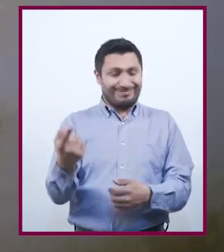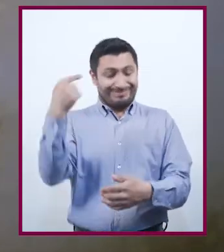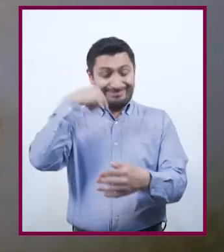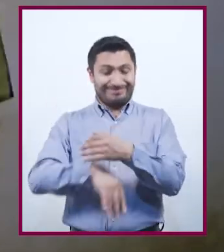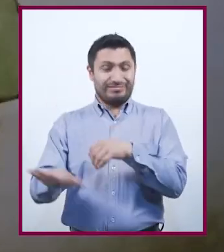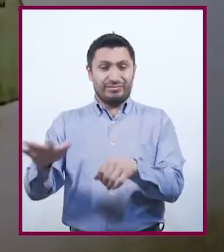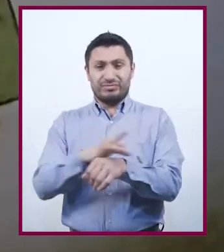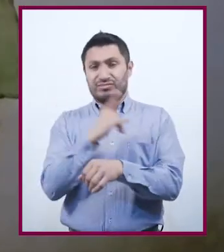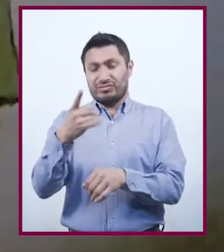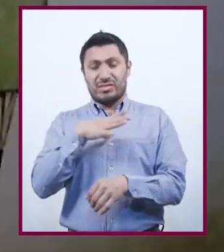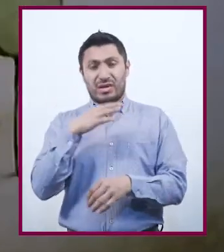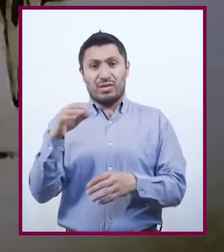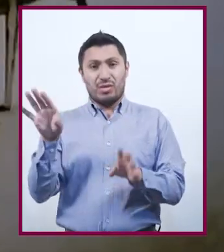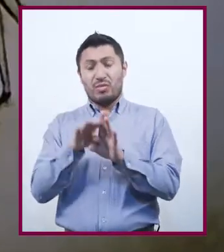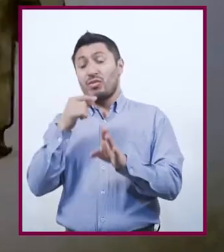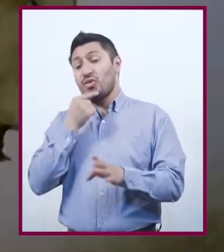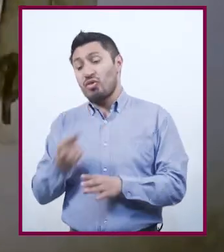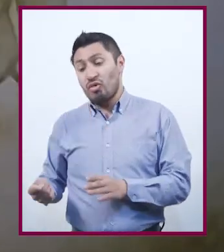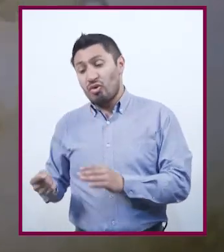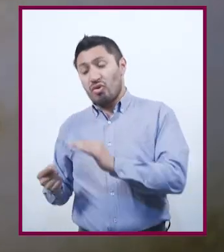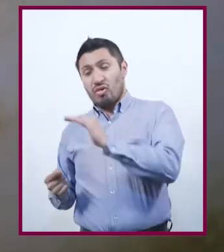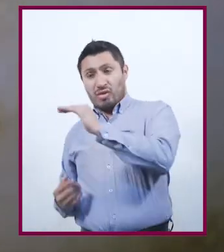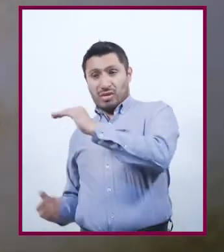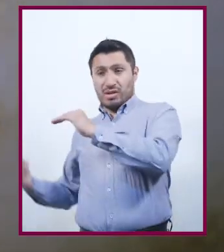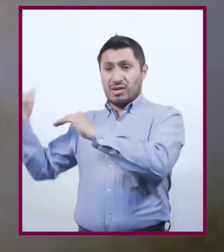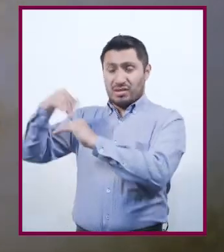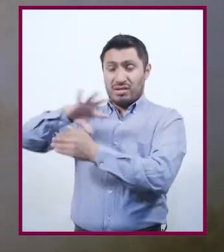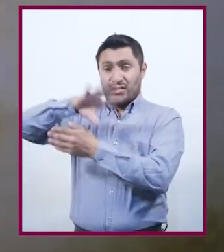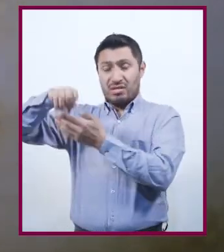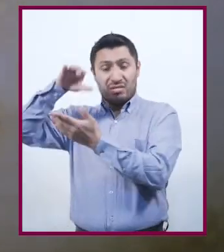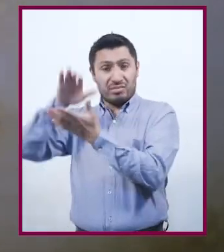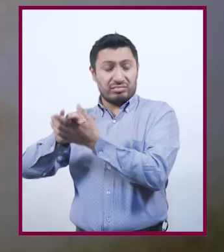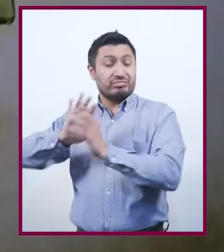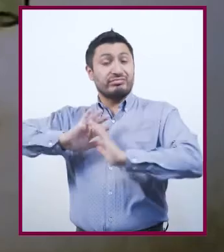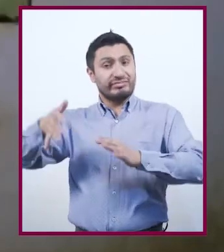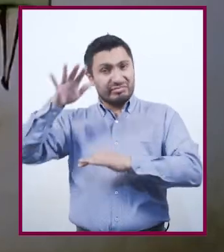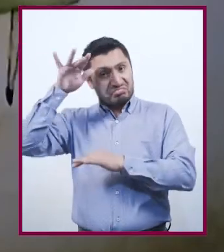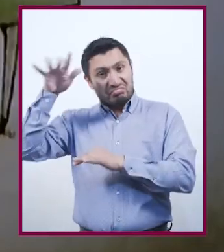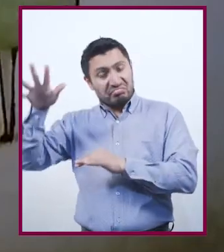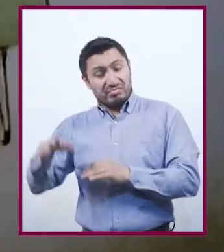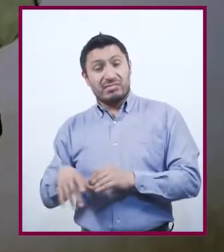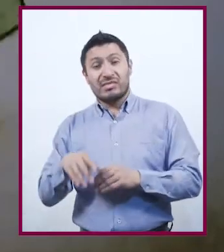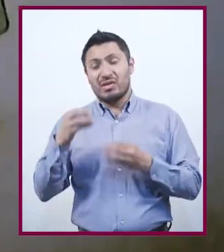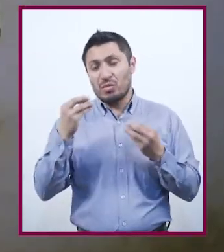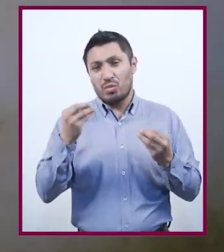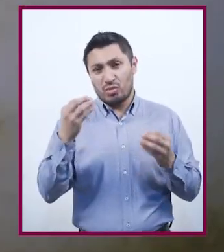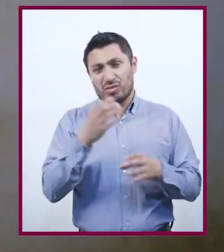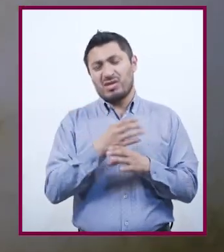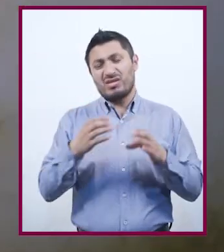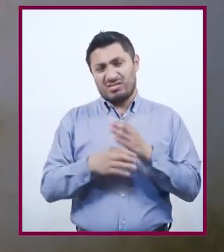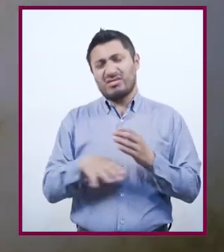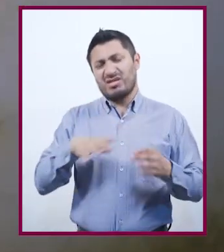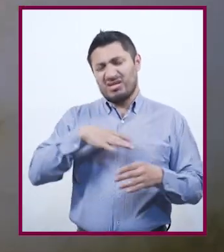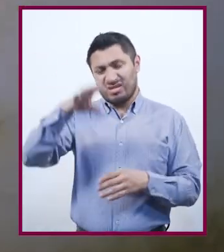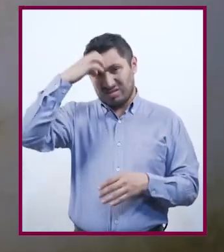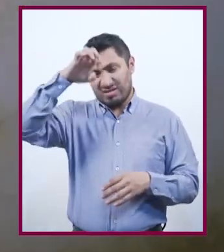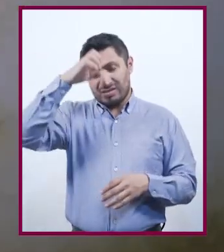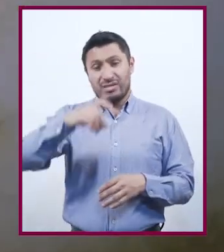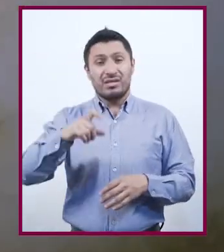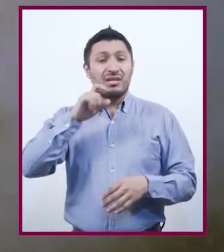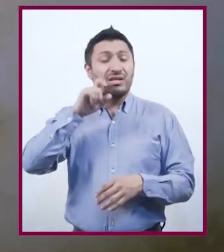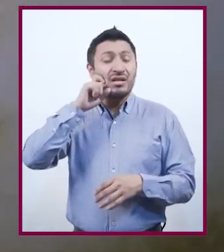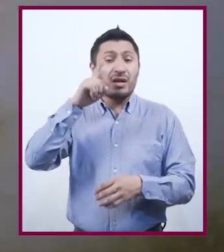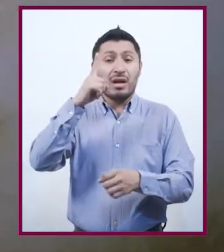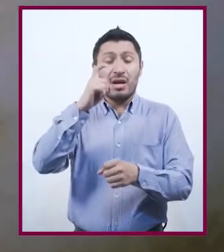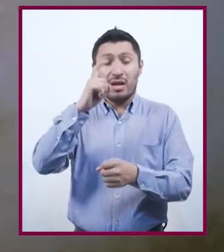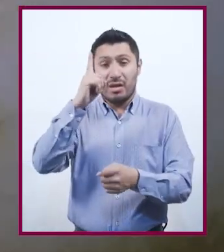vacío, pues prácticamente se daba un salto de la infancia al matrimonio, donde se experimentaba en la gran mayoría de las ocasiones